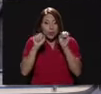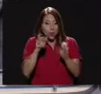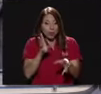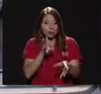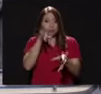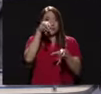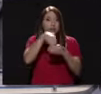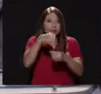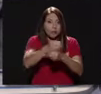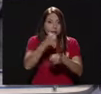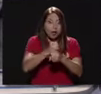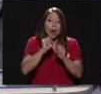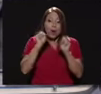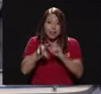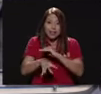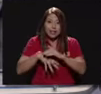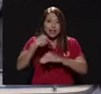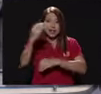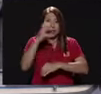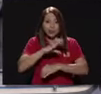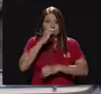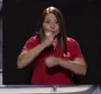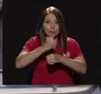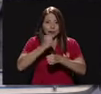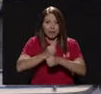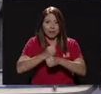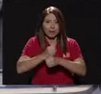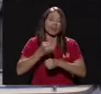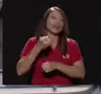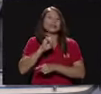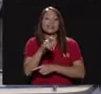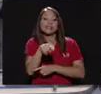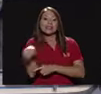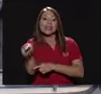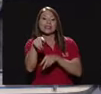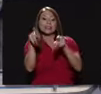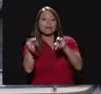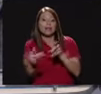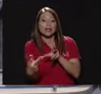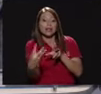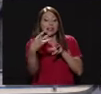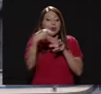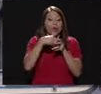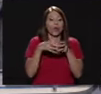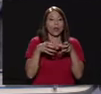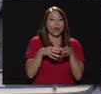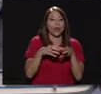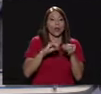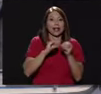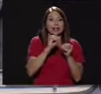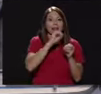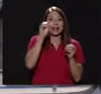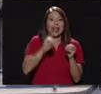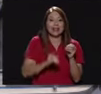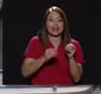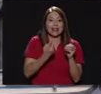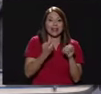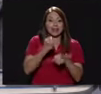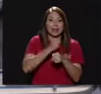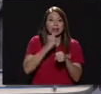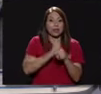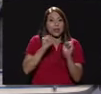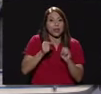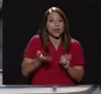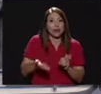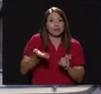trabajo, ¿verdad? Pueden salir a buscar empleo, si uno incorpora a esta población, resultaría que la tasa de desempleo podría ser tan alta como